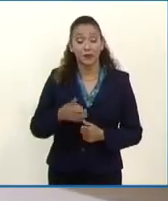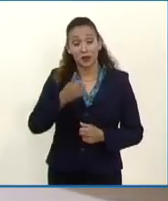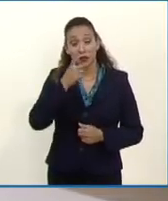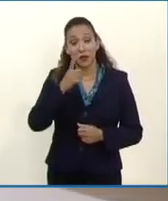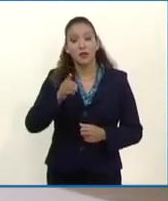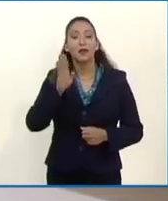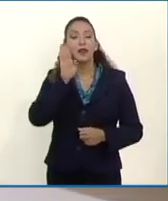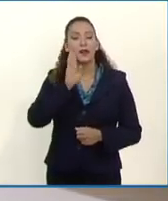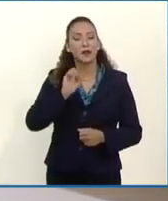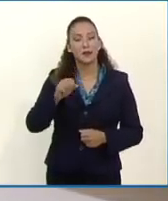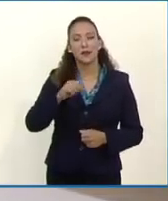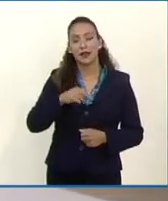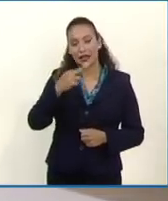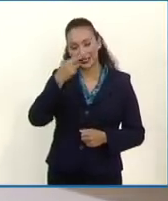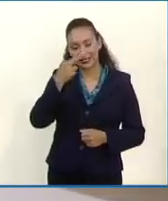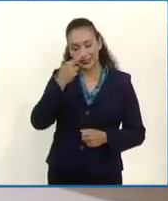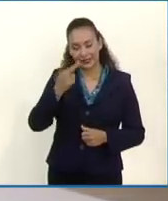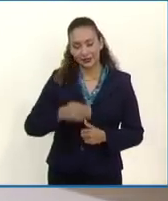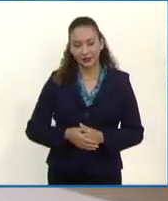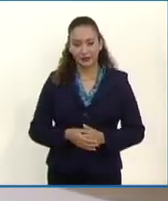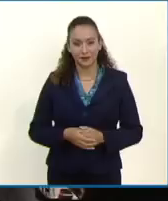la ministra Margarita Ríos Farjat.